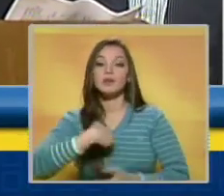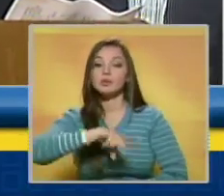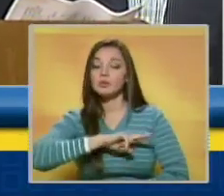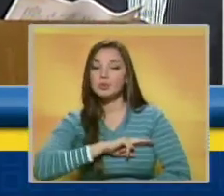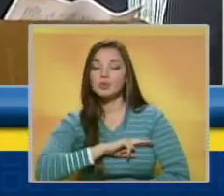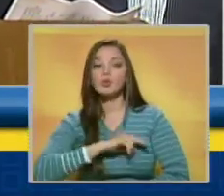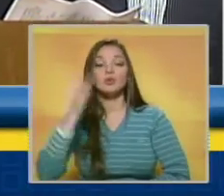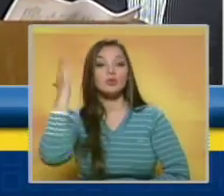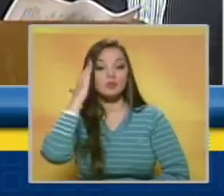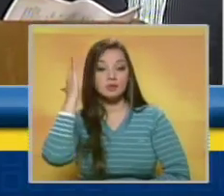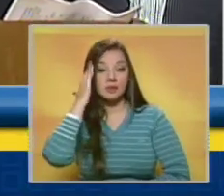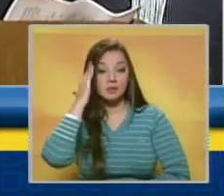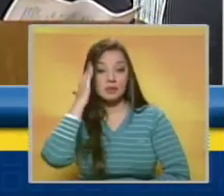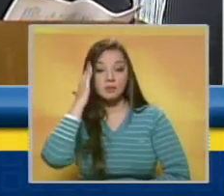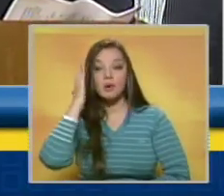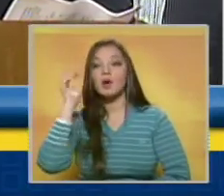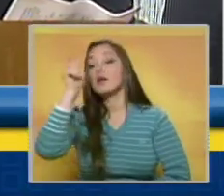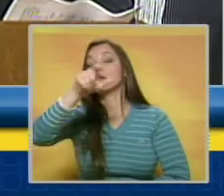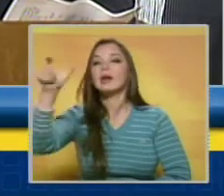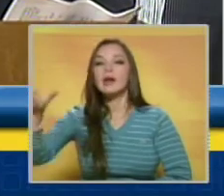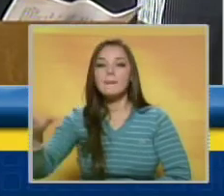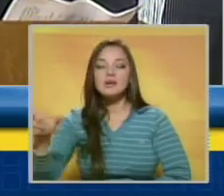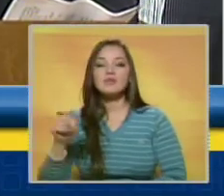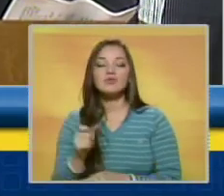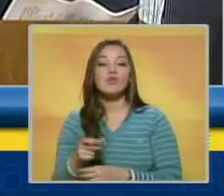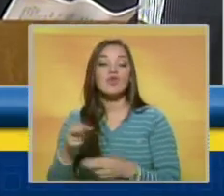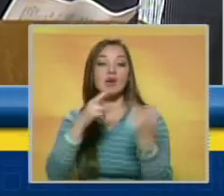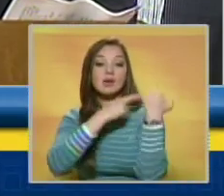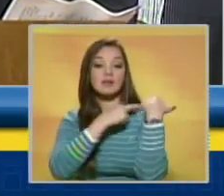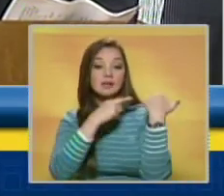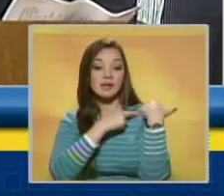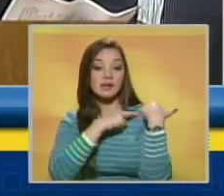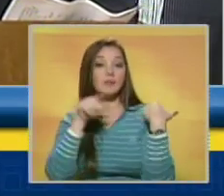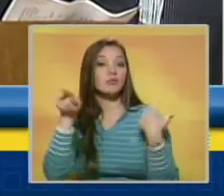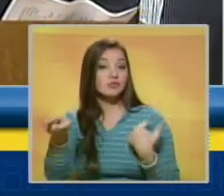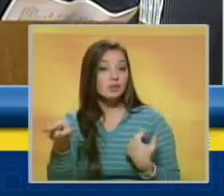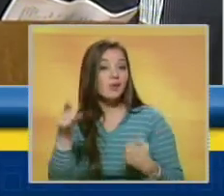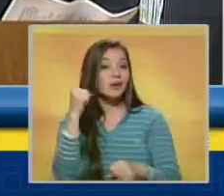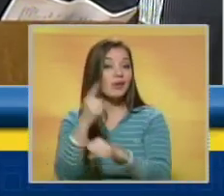lo responsable es abrir esa válvula